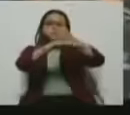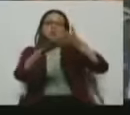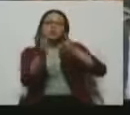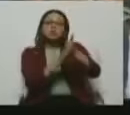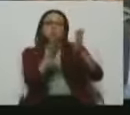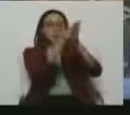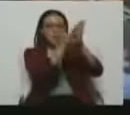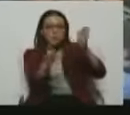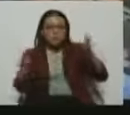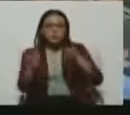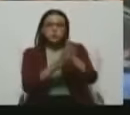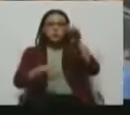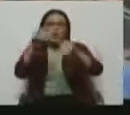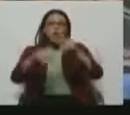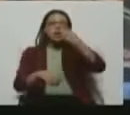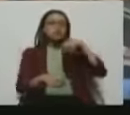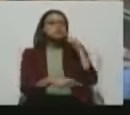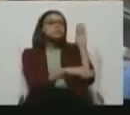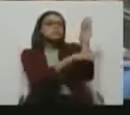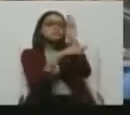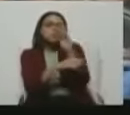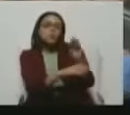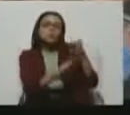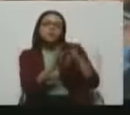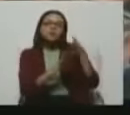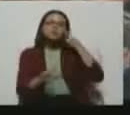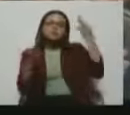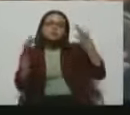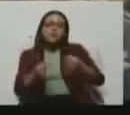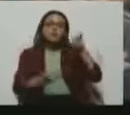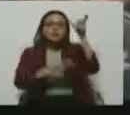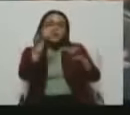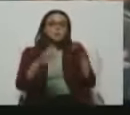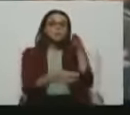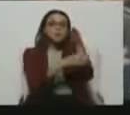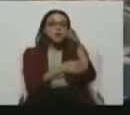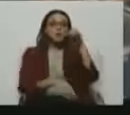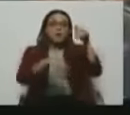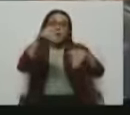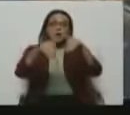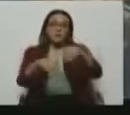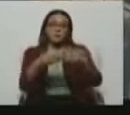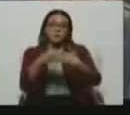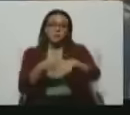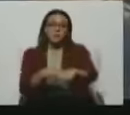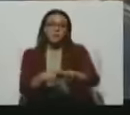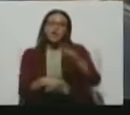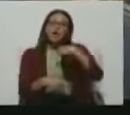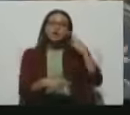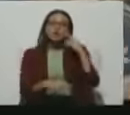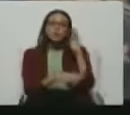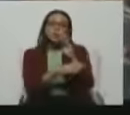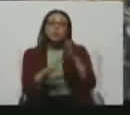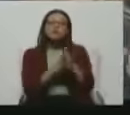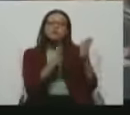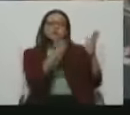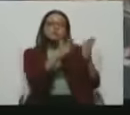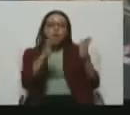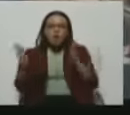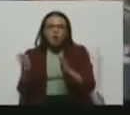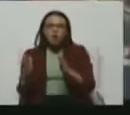electoral, resguardando la seguridad de los electores y las electoras, garantizando el orden durante el